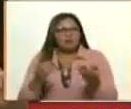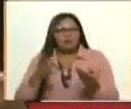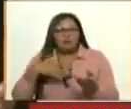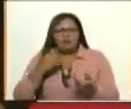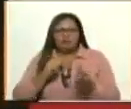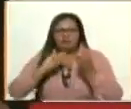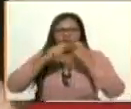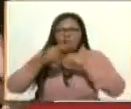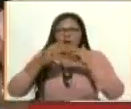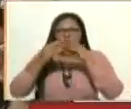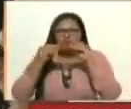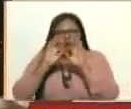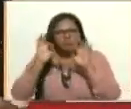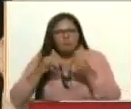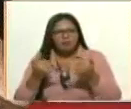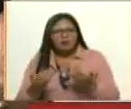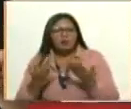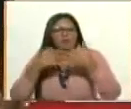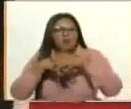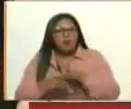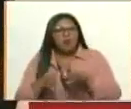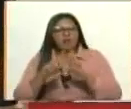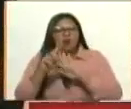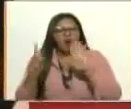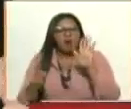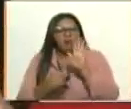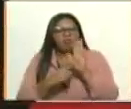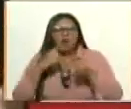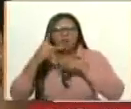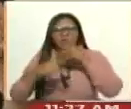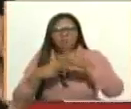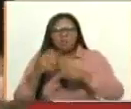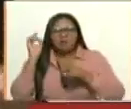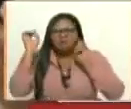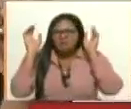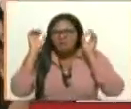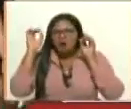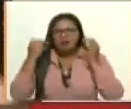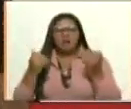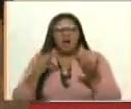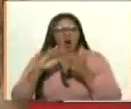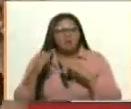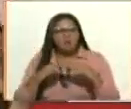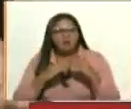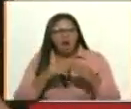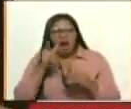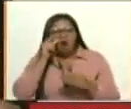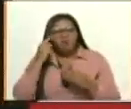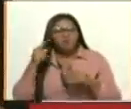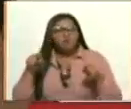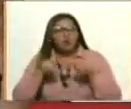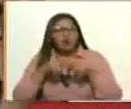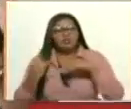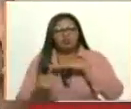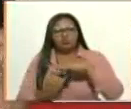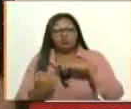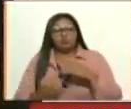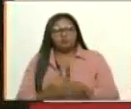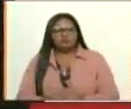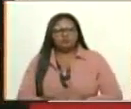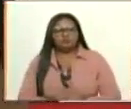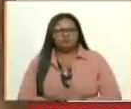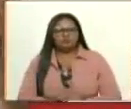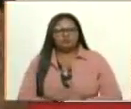una materia prima a que se involucre en este proceso creativo en las comunas, comunidades, instituciones,